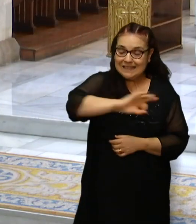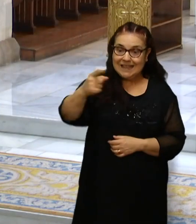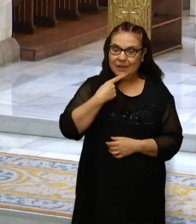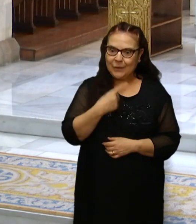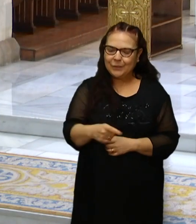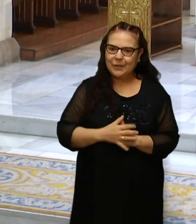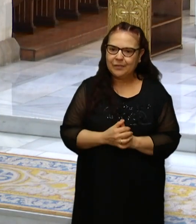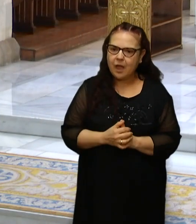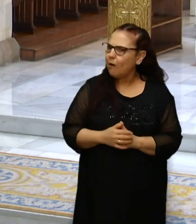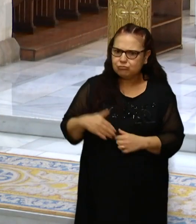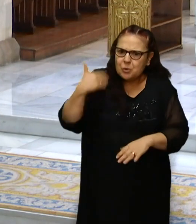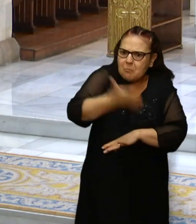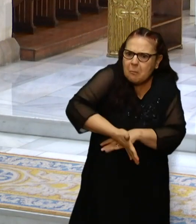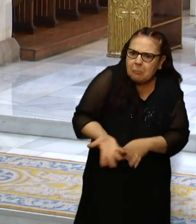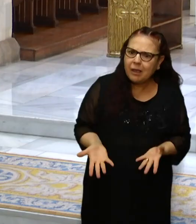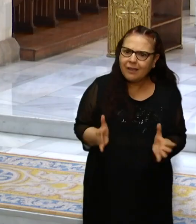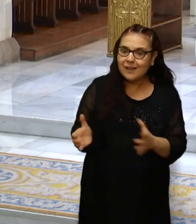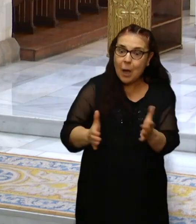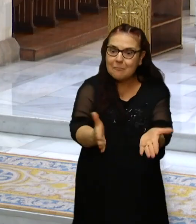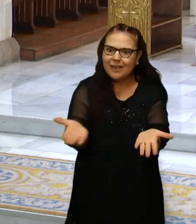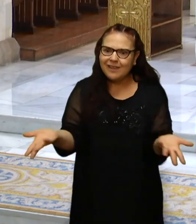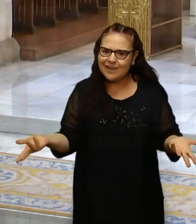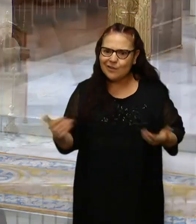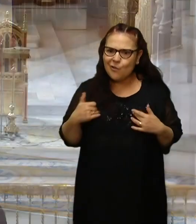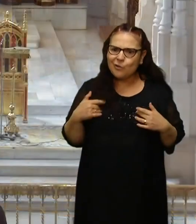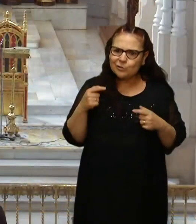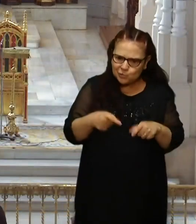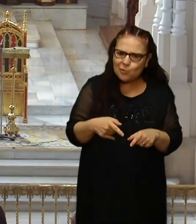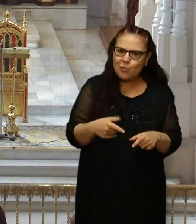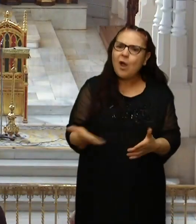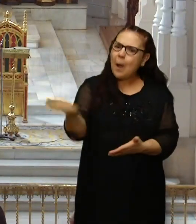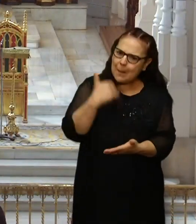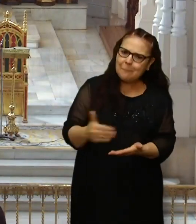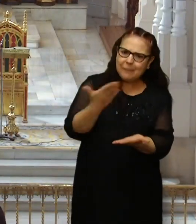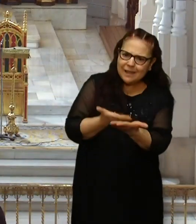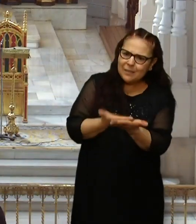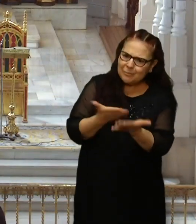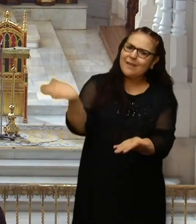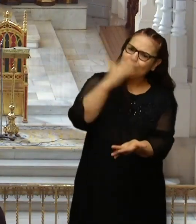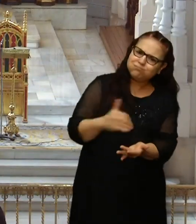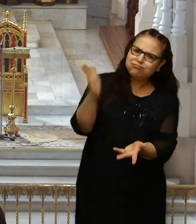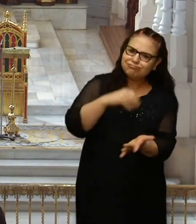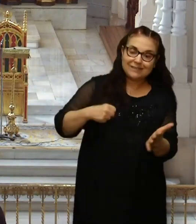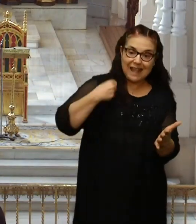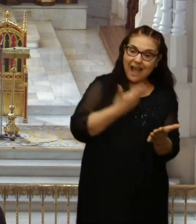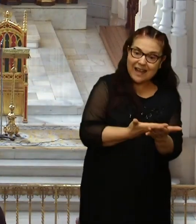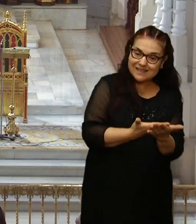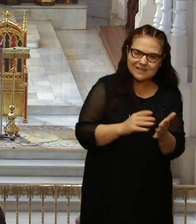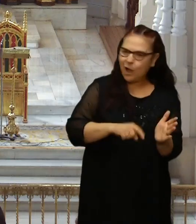criado: «Sal por los caminos y senderos e insísteles hasta que entren y se llene mi